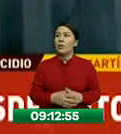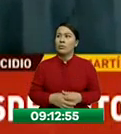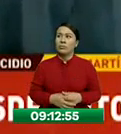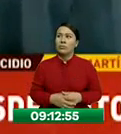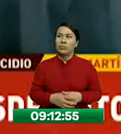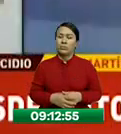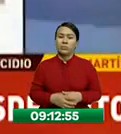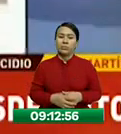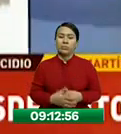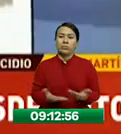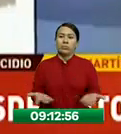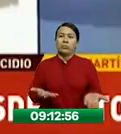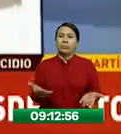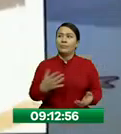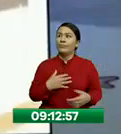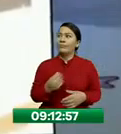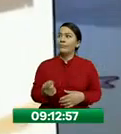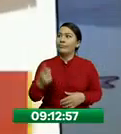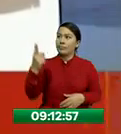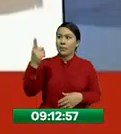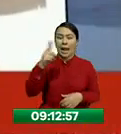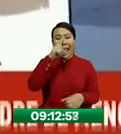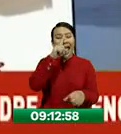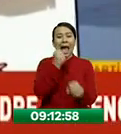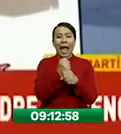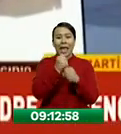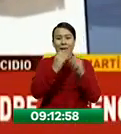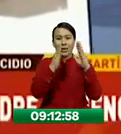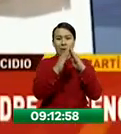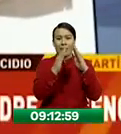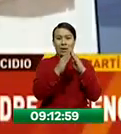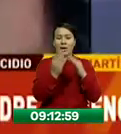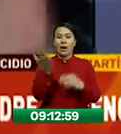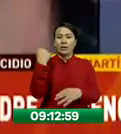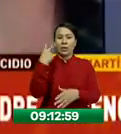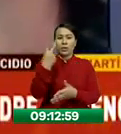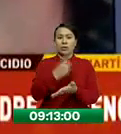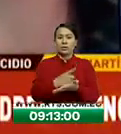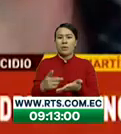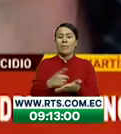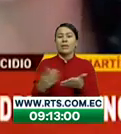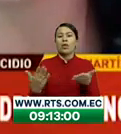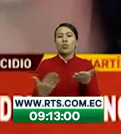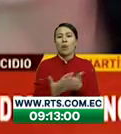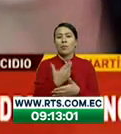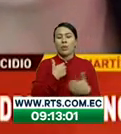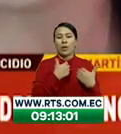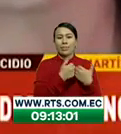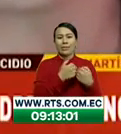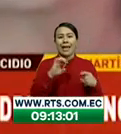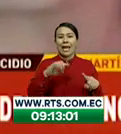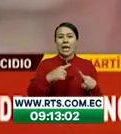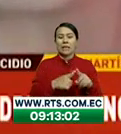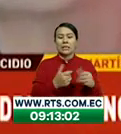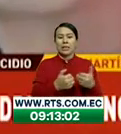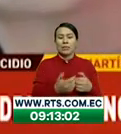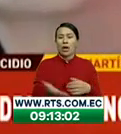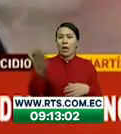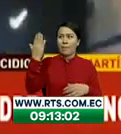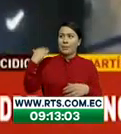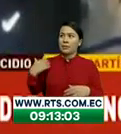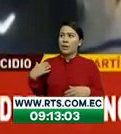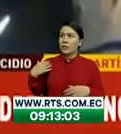Nimia, lo conoce por Jess. Nimia, empleada doméstica, hace 2 semanas empezó una nueva relación con un ex enamorado del